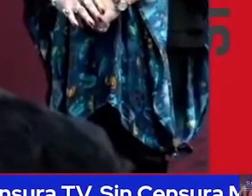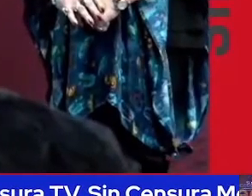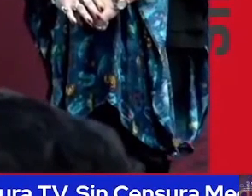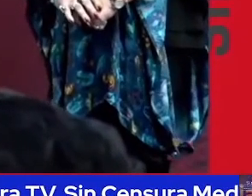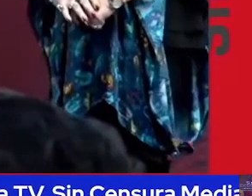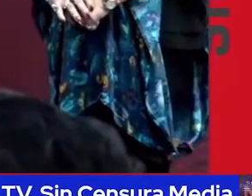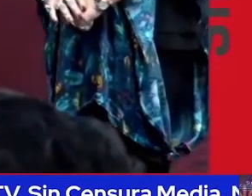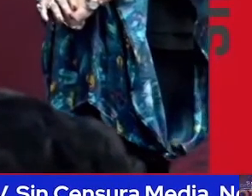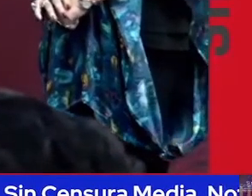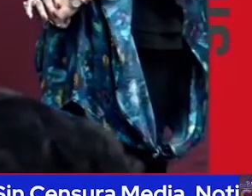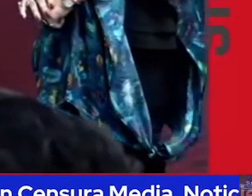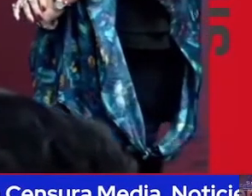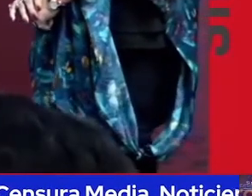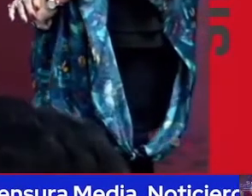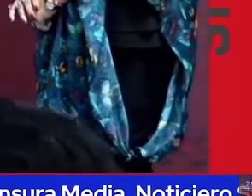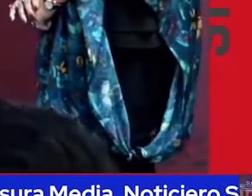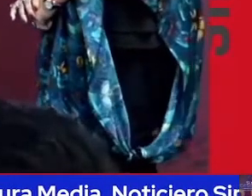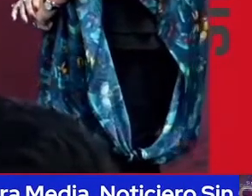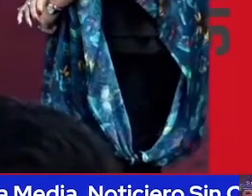Con este.